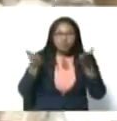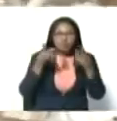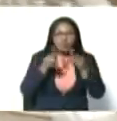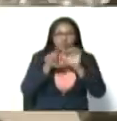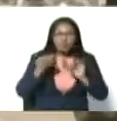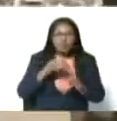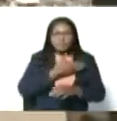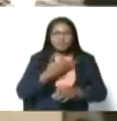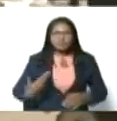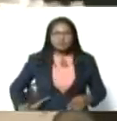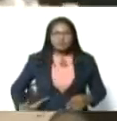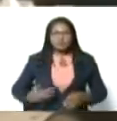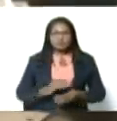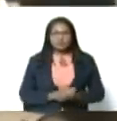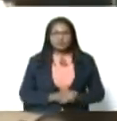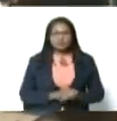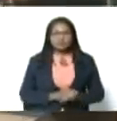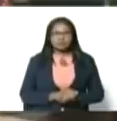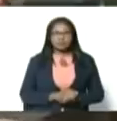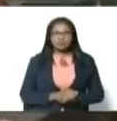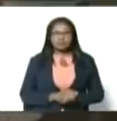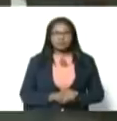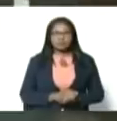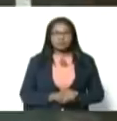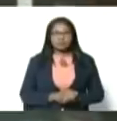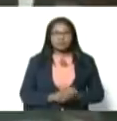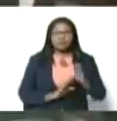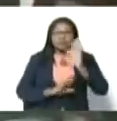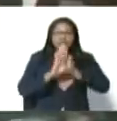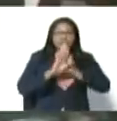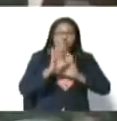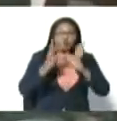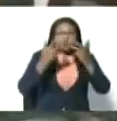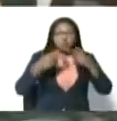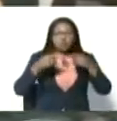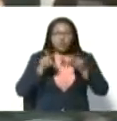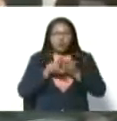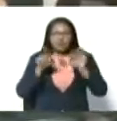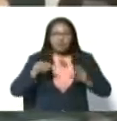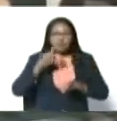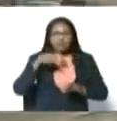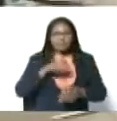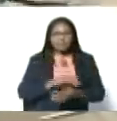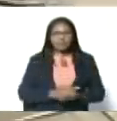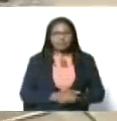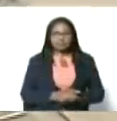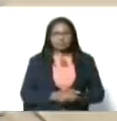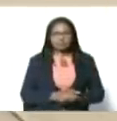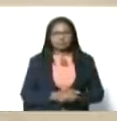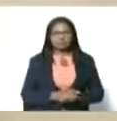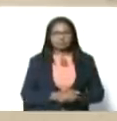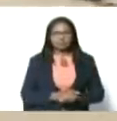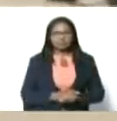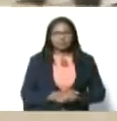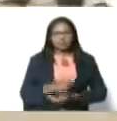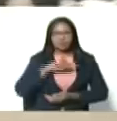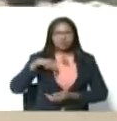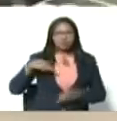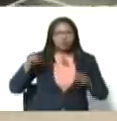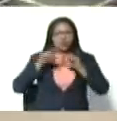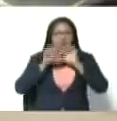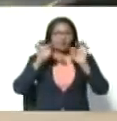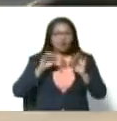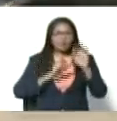señor presidente, que es desarrollar la industria naval venezolana. Dianca, como el epicentro